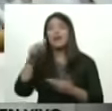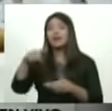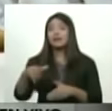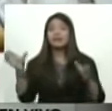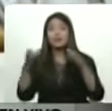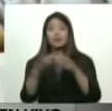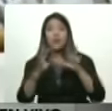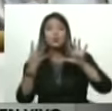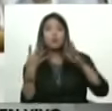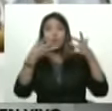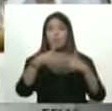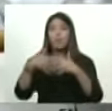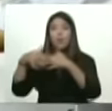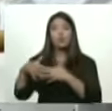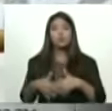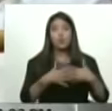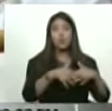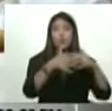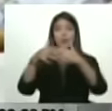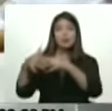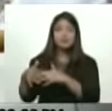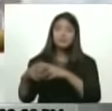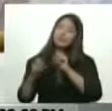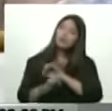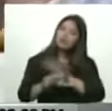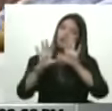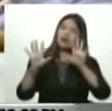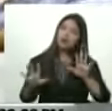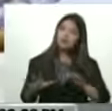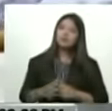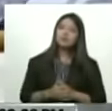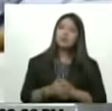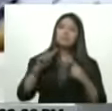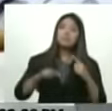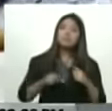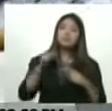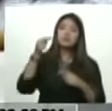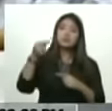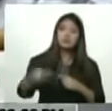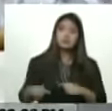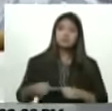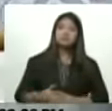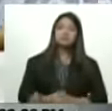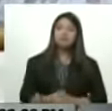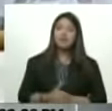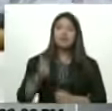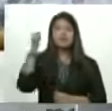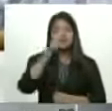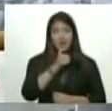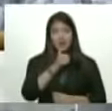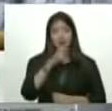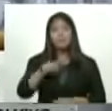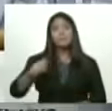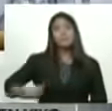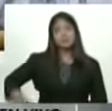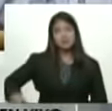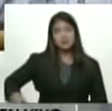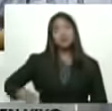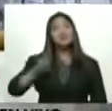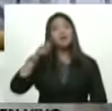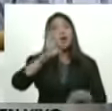reunión, 9 motores estratégicos, y que por supuesto ya mañana, el día sábado, ya el presidente de la República